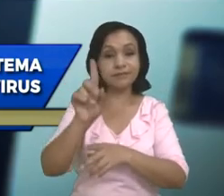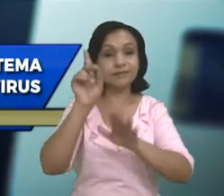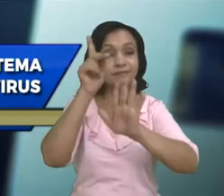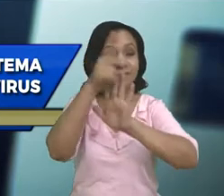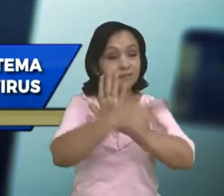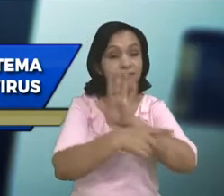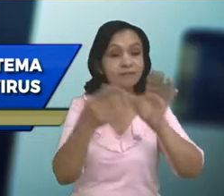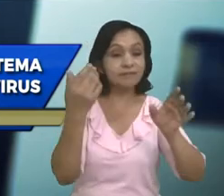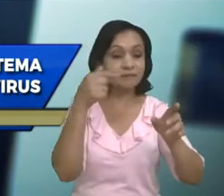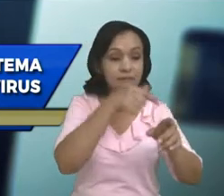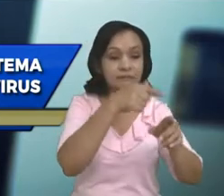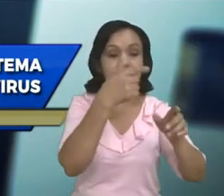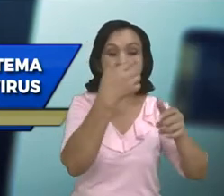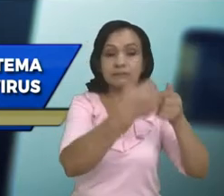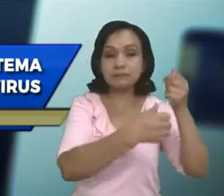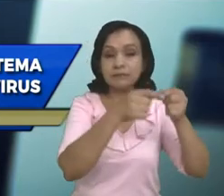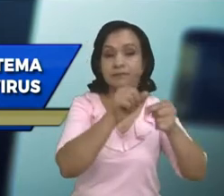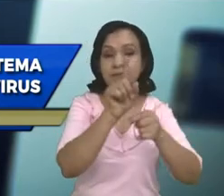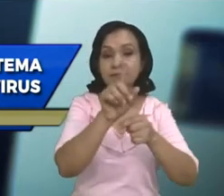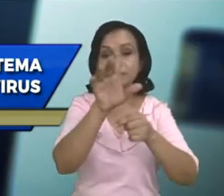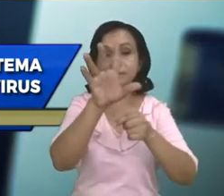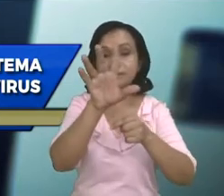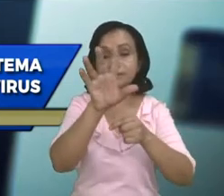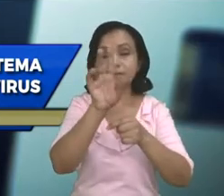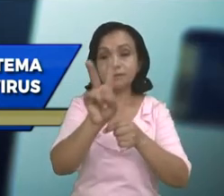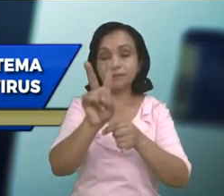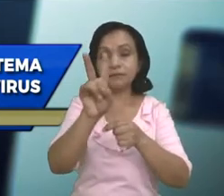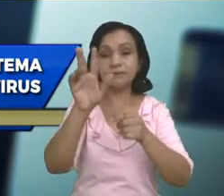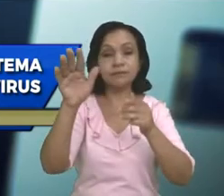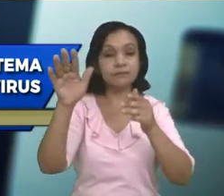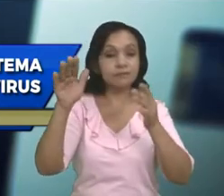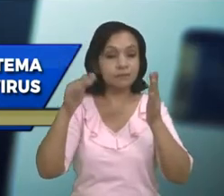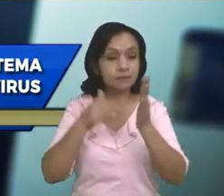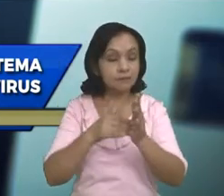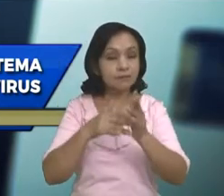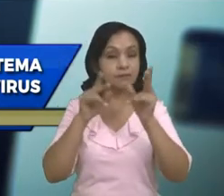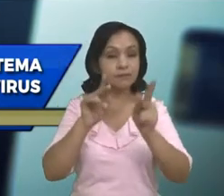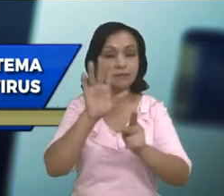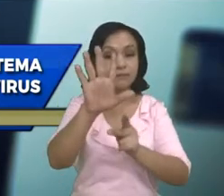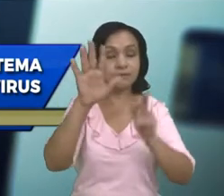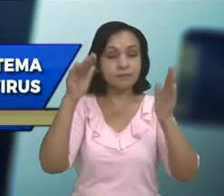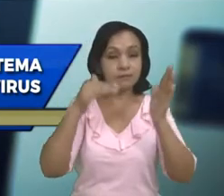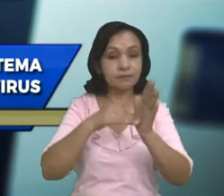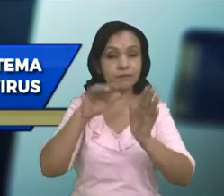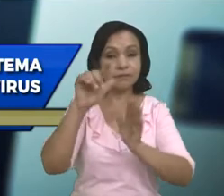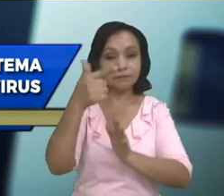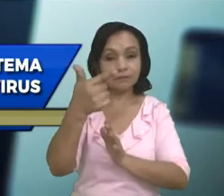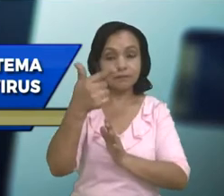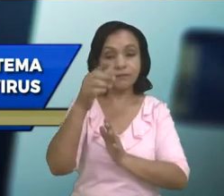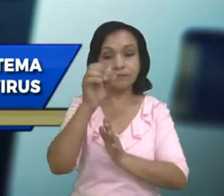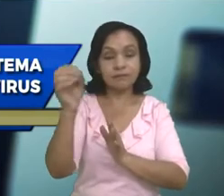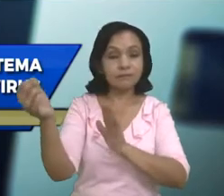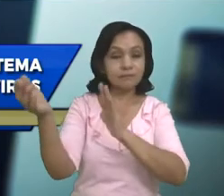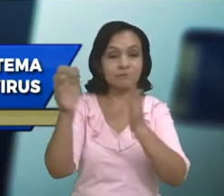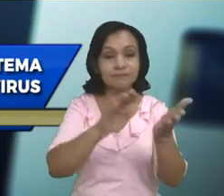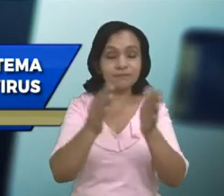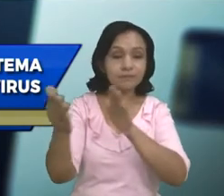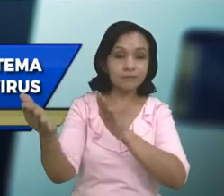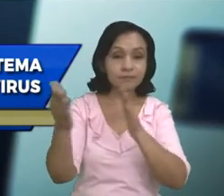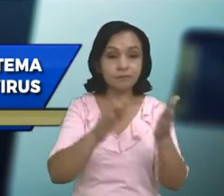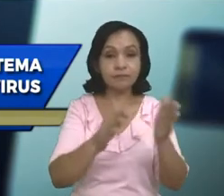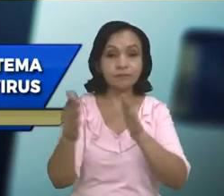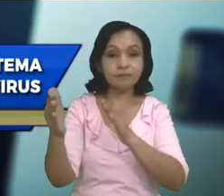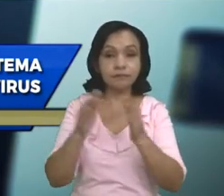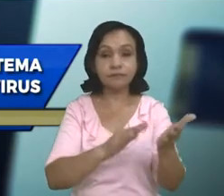afectados más de 152.000 casos más de 5.700 muertos fallecidos y a